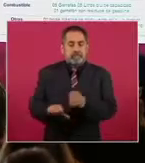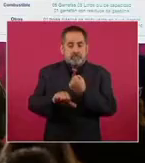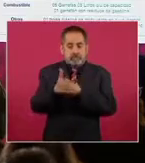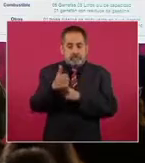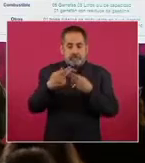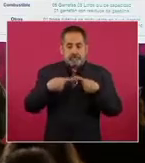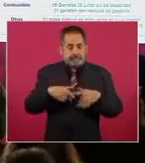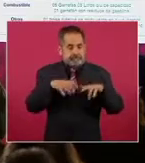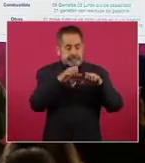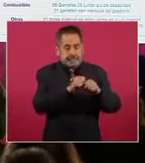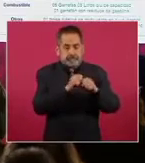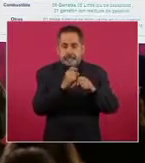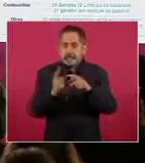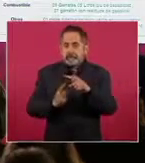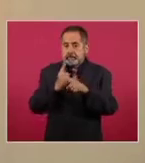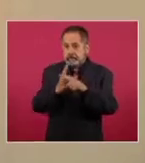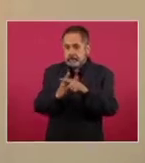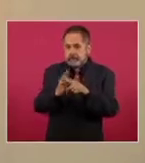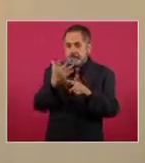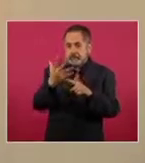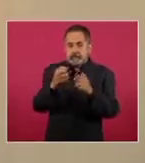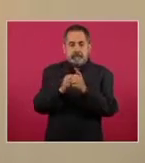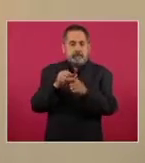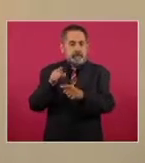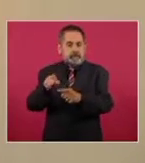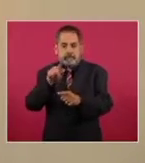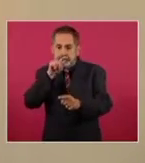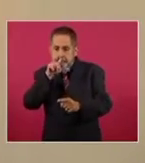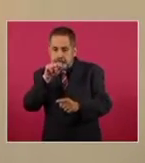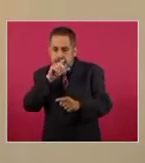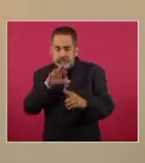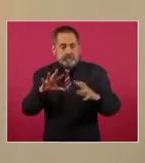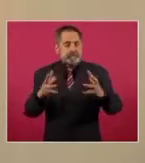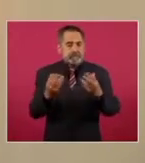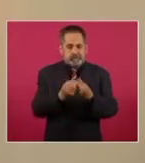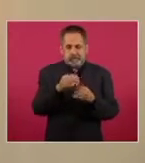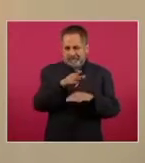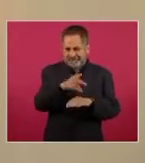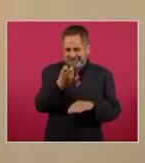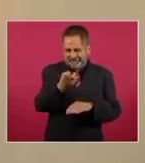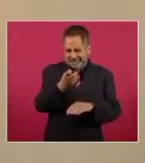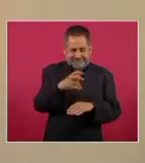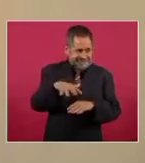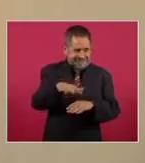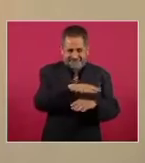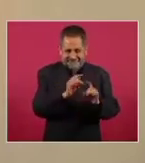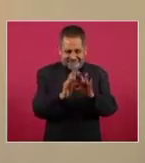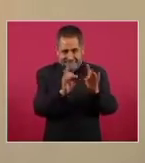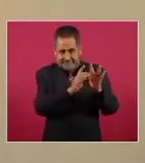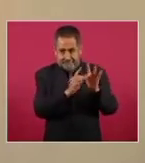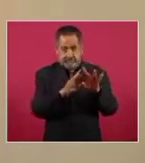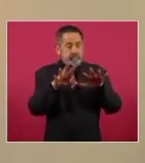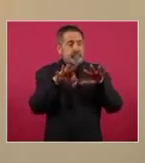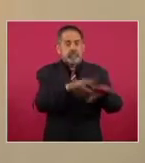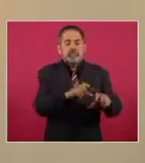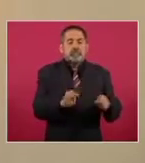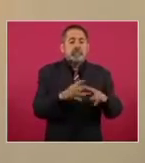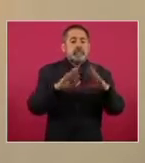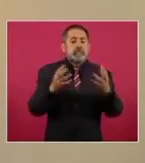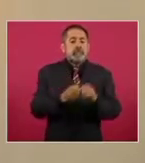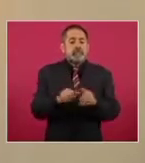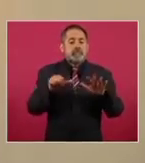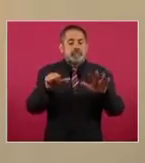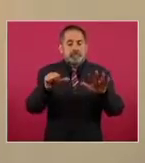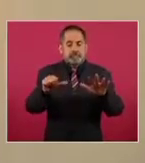sumados a los 5 de jalisco implican que por estos eventos fueron detenidos hasta el día de hoy 16